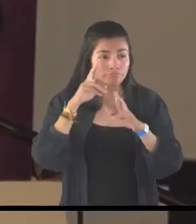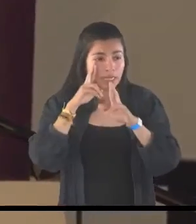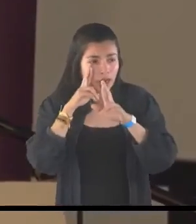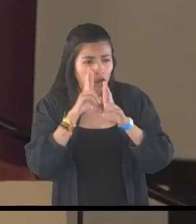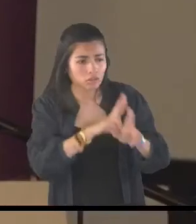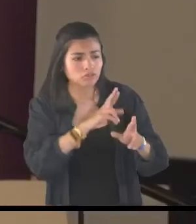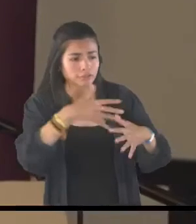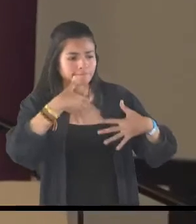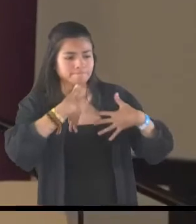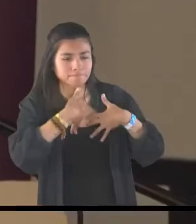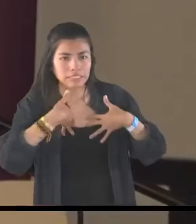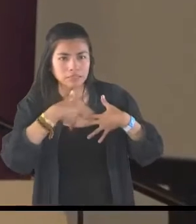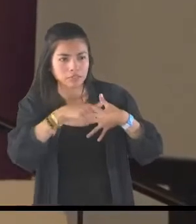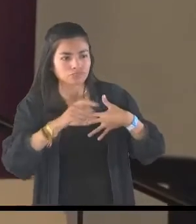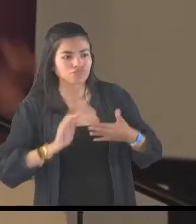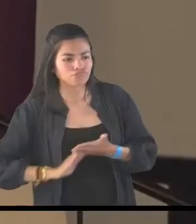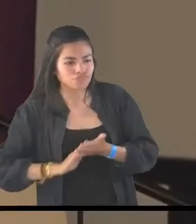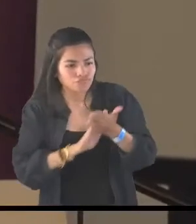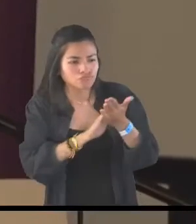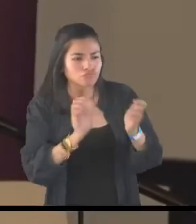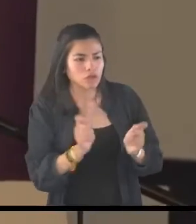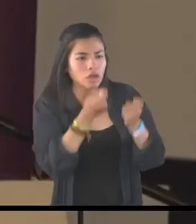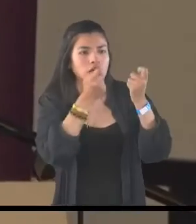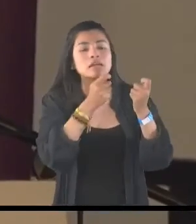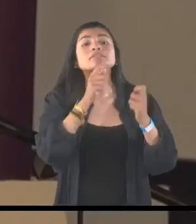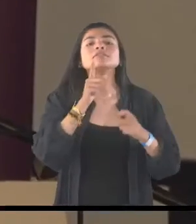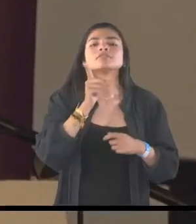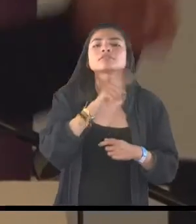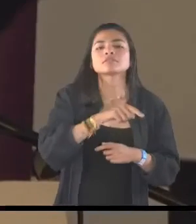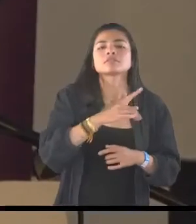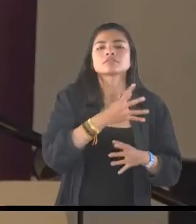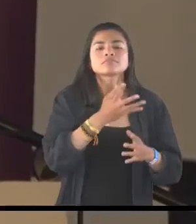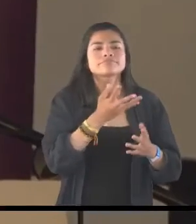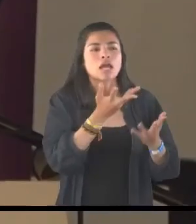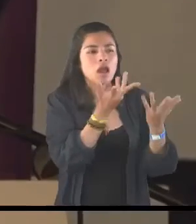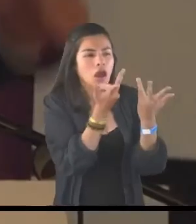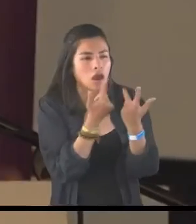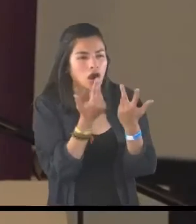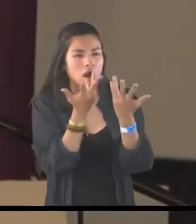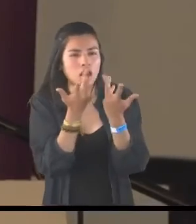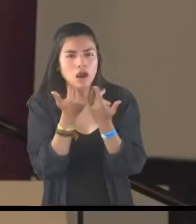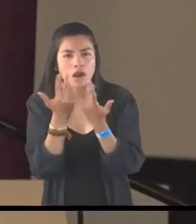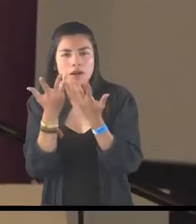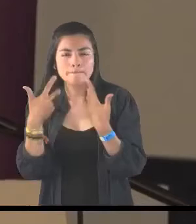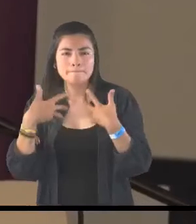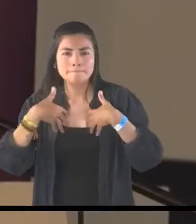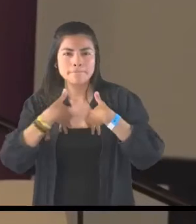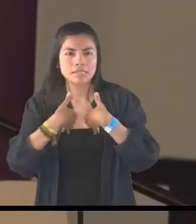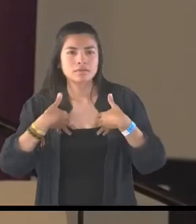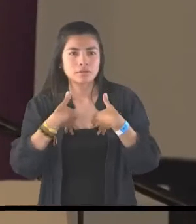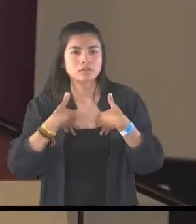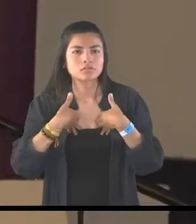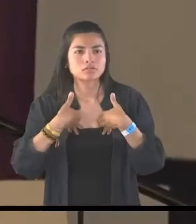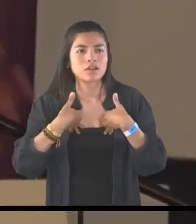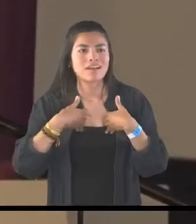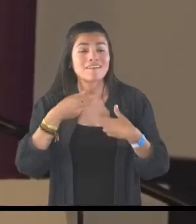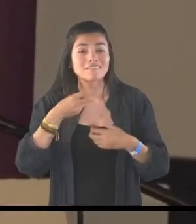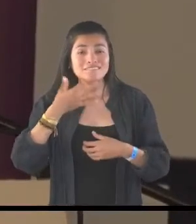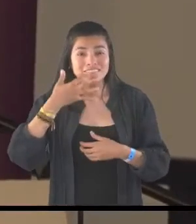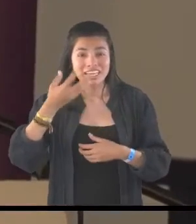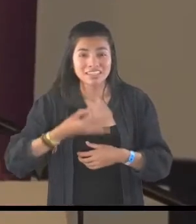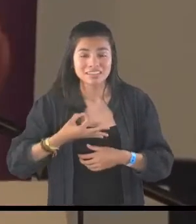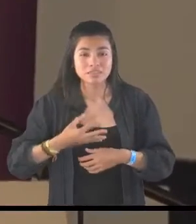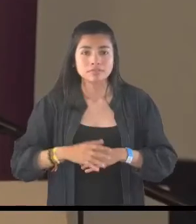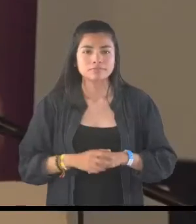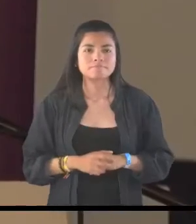las víctimas, de repararlas, de escucharlas, de escuchar a los victimarios para que haya verdad, no se